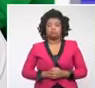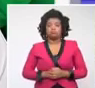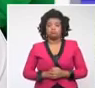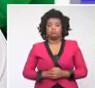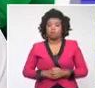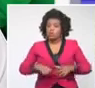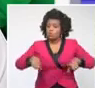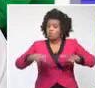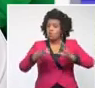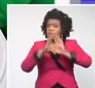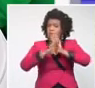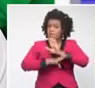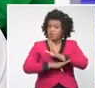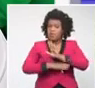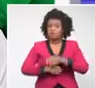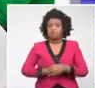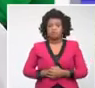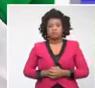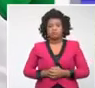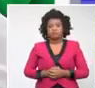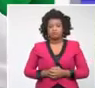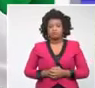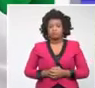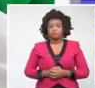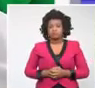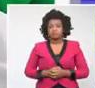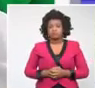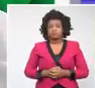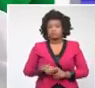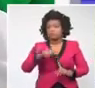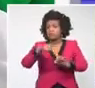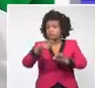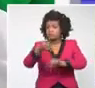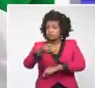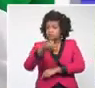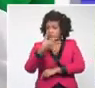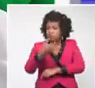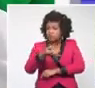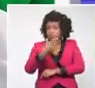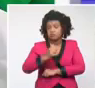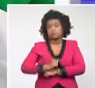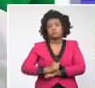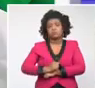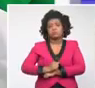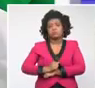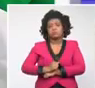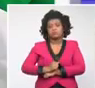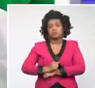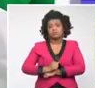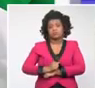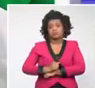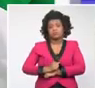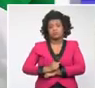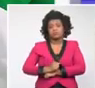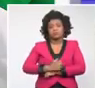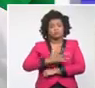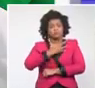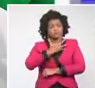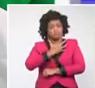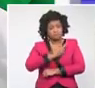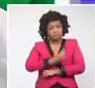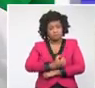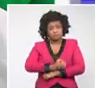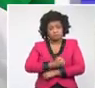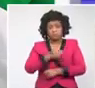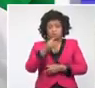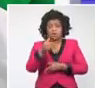protocolos de tratamiento, de seguimiento, y lamentablemente después de una